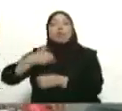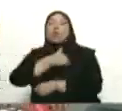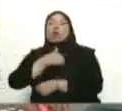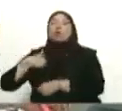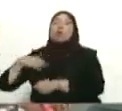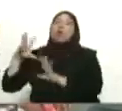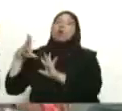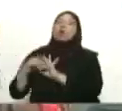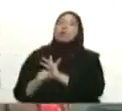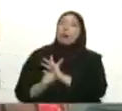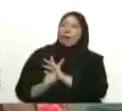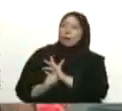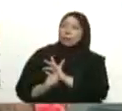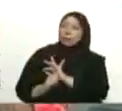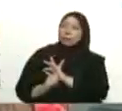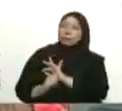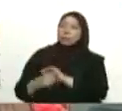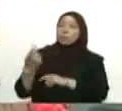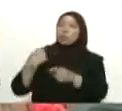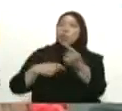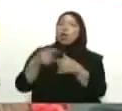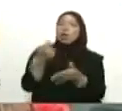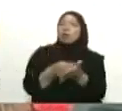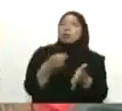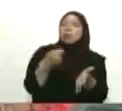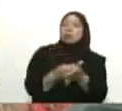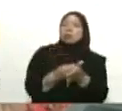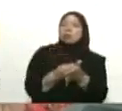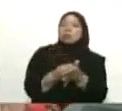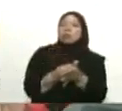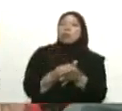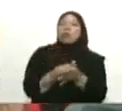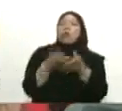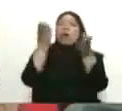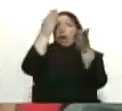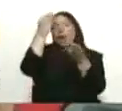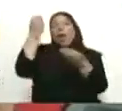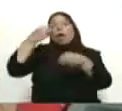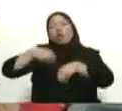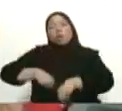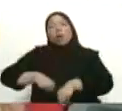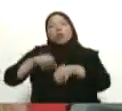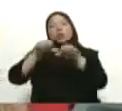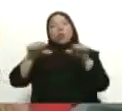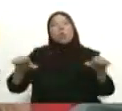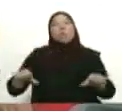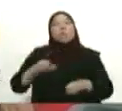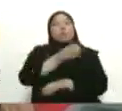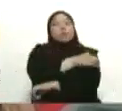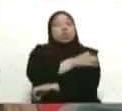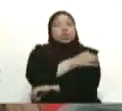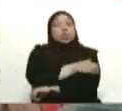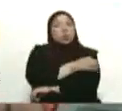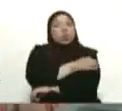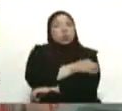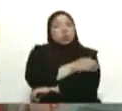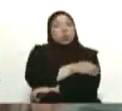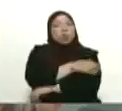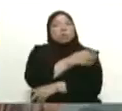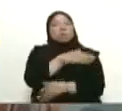yo se los quieren robar y es y tenían acuerdo con los sectores opositores para